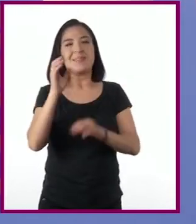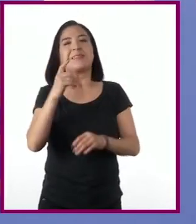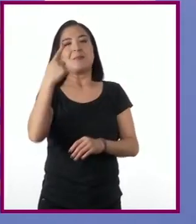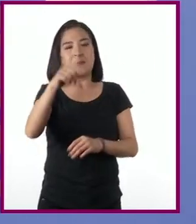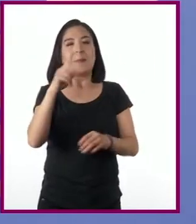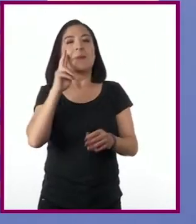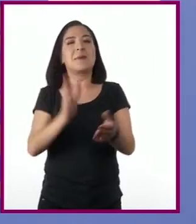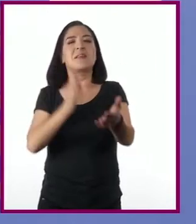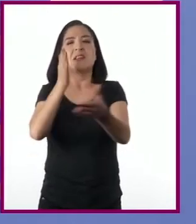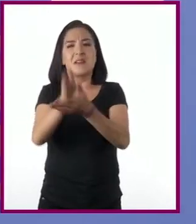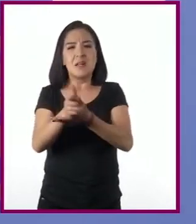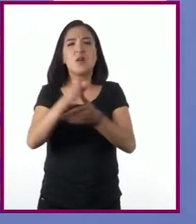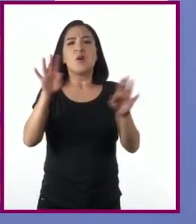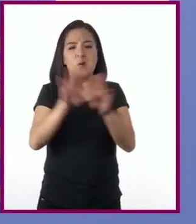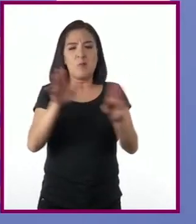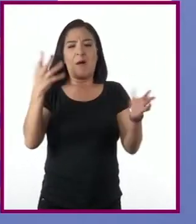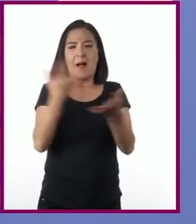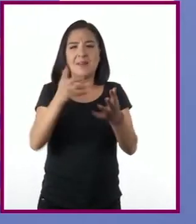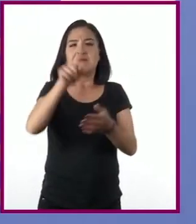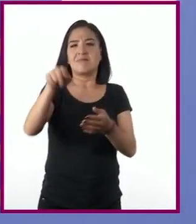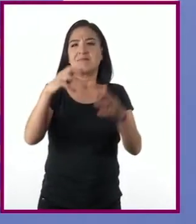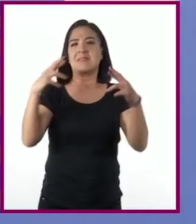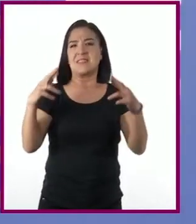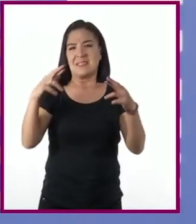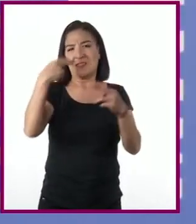que pueden aplicarse en este espacio?